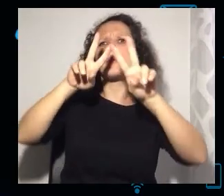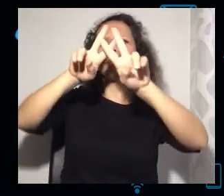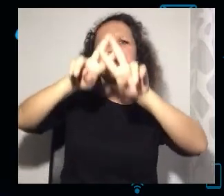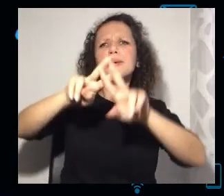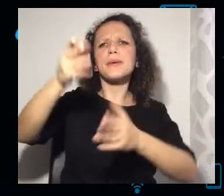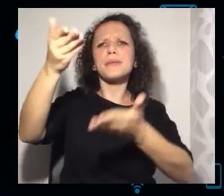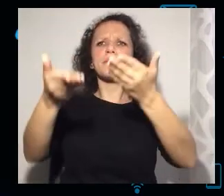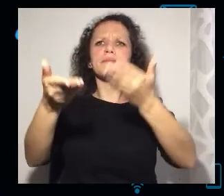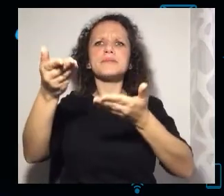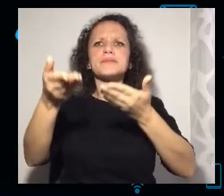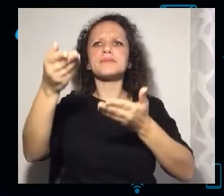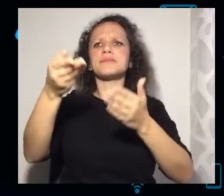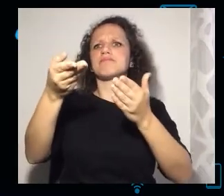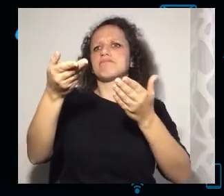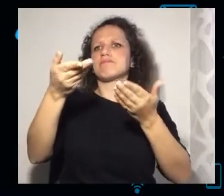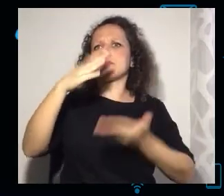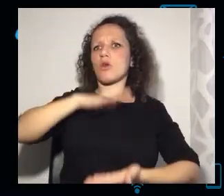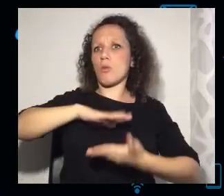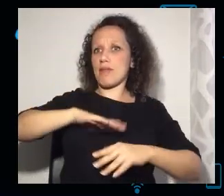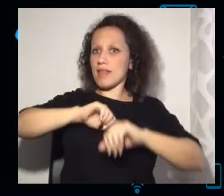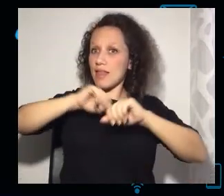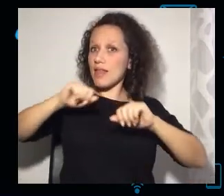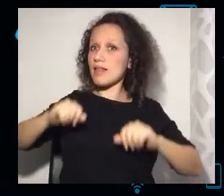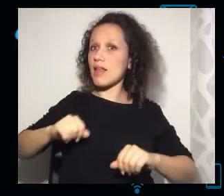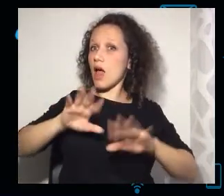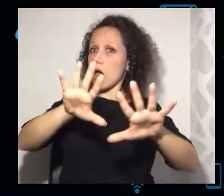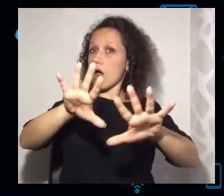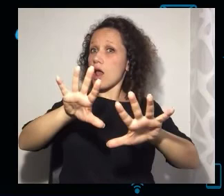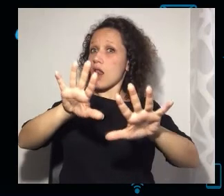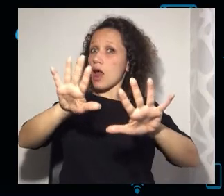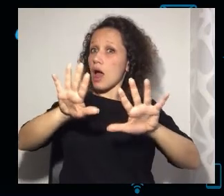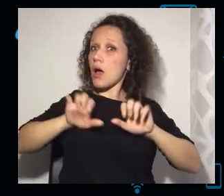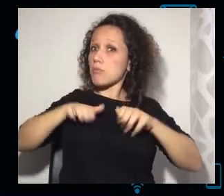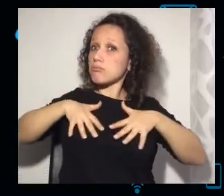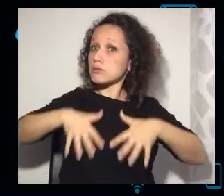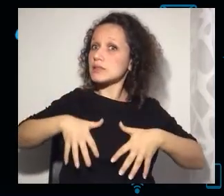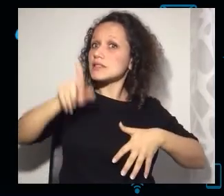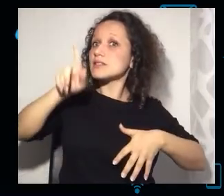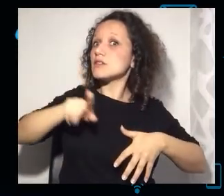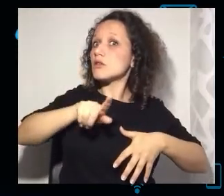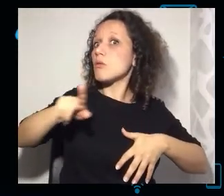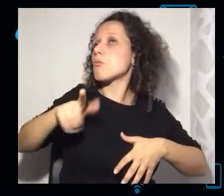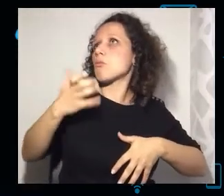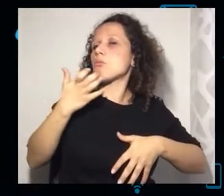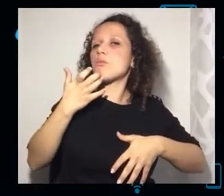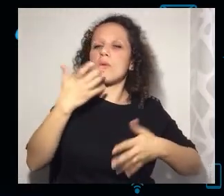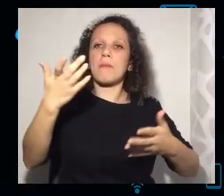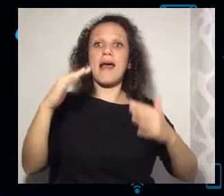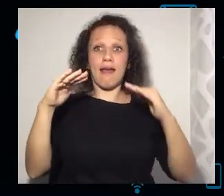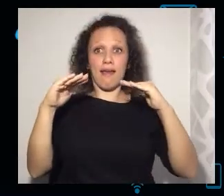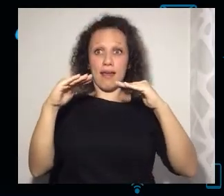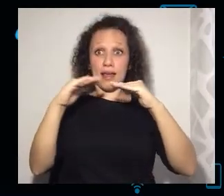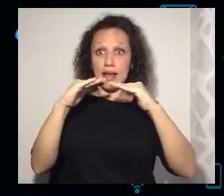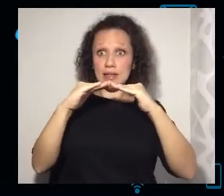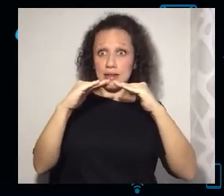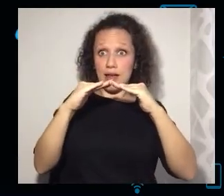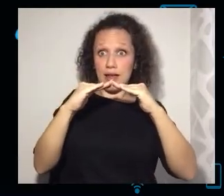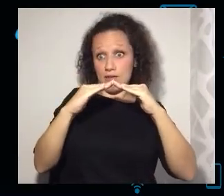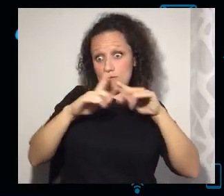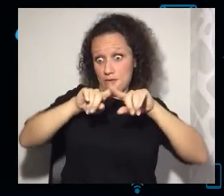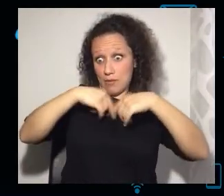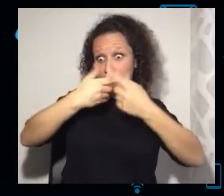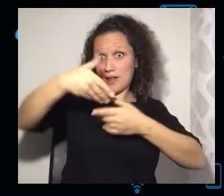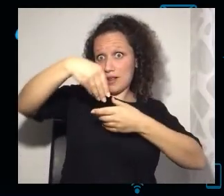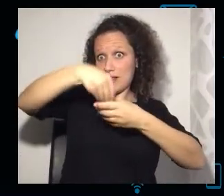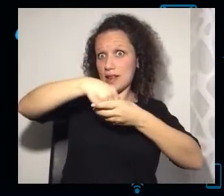determinados aspectos de la competencia digital en casa en la familia tenemos la oportunidad de entender si se ha